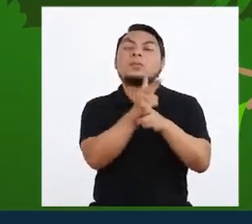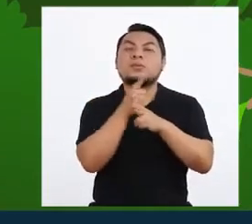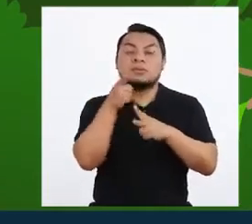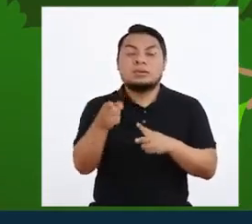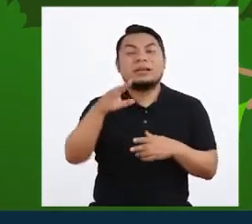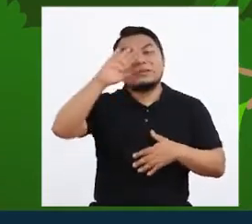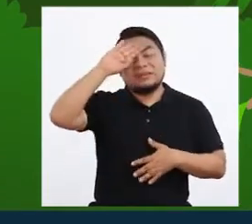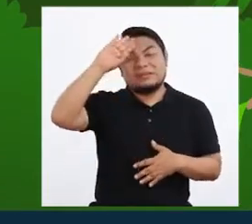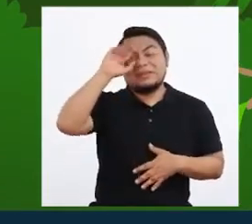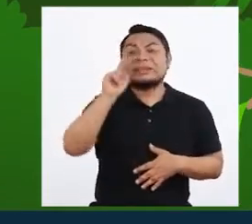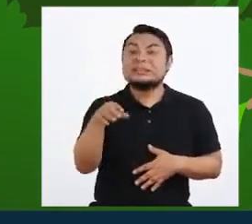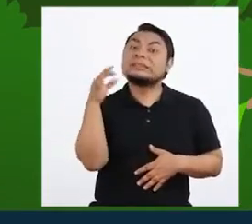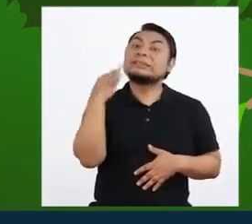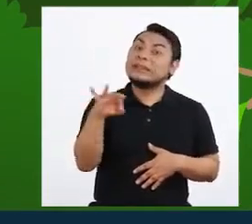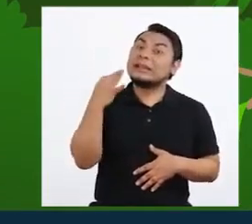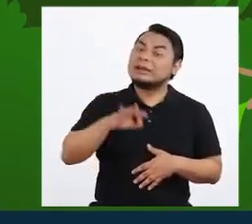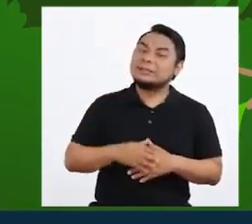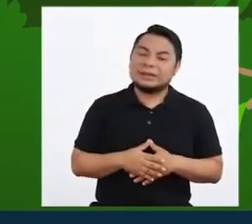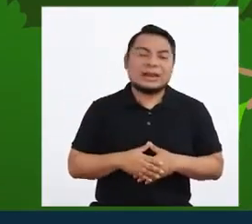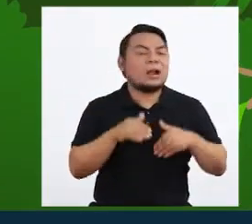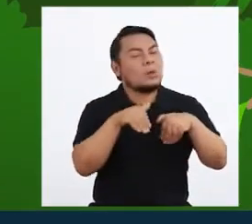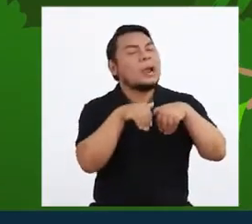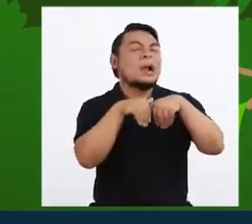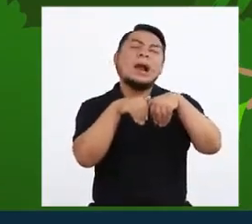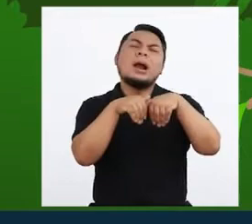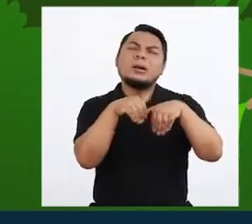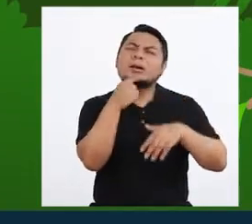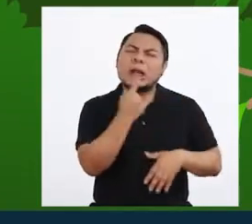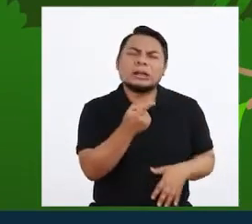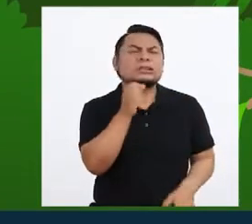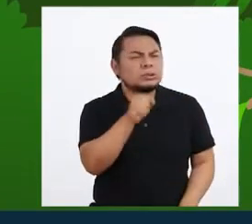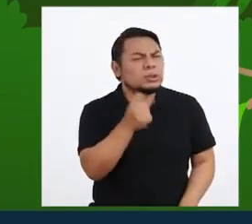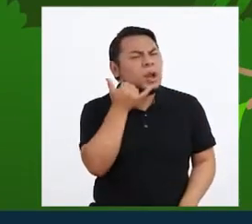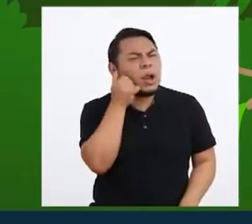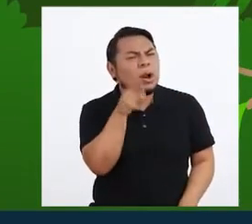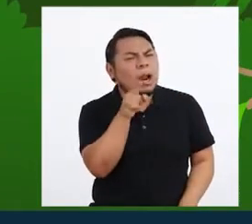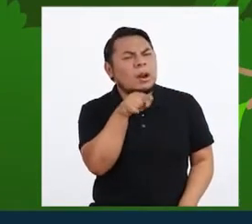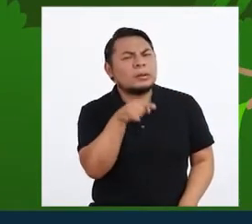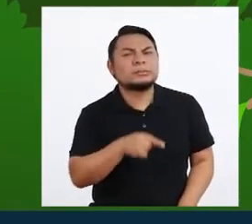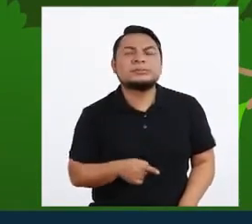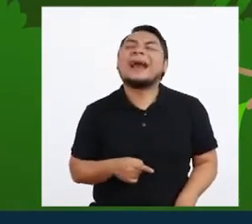debemos cuidarnos de las enfermedades siempre.